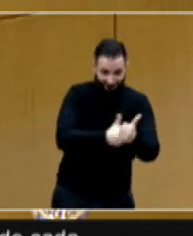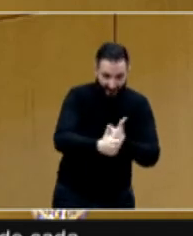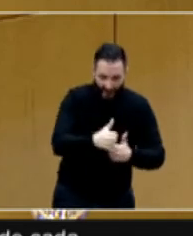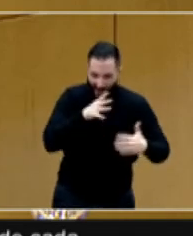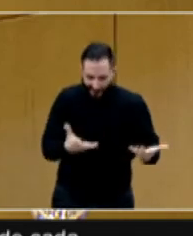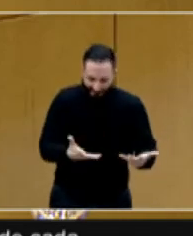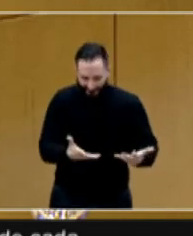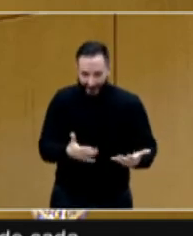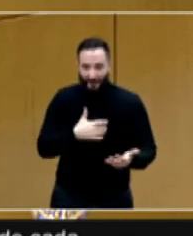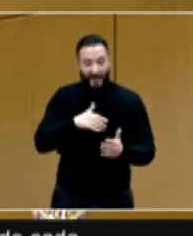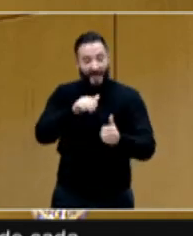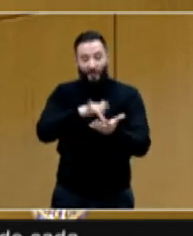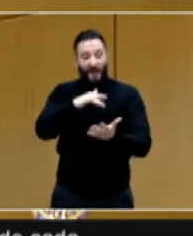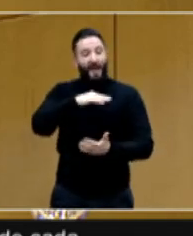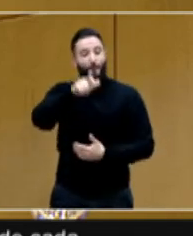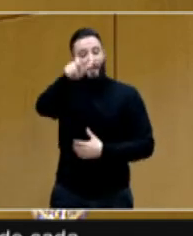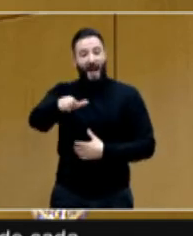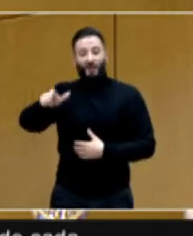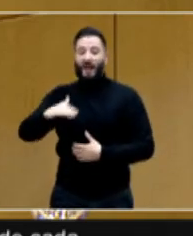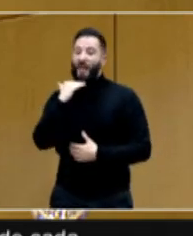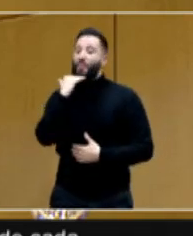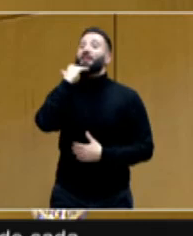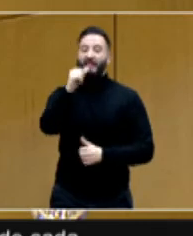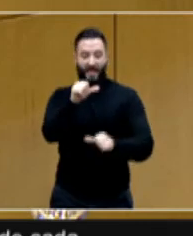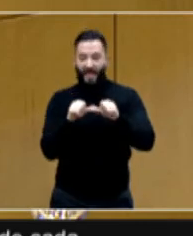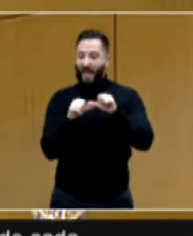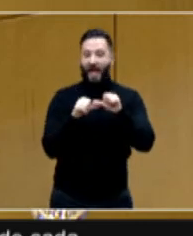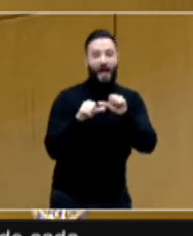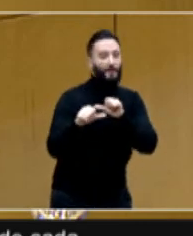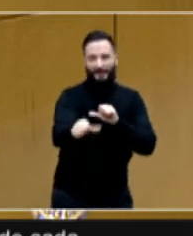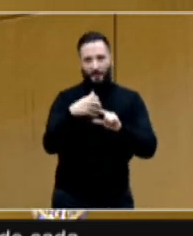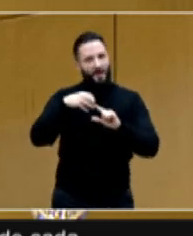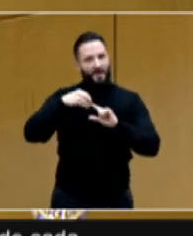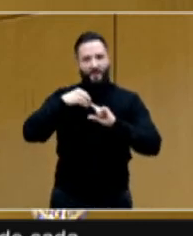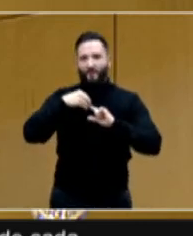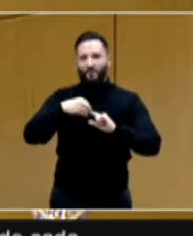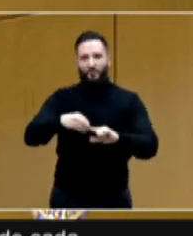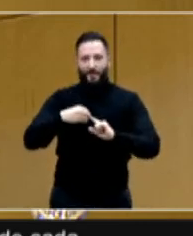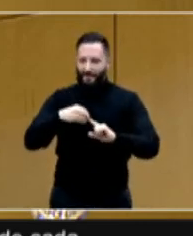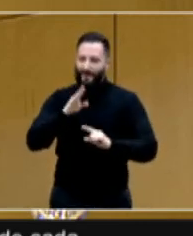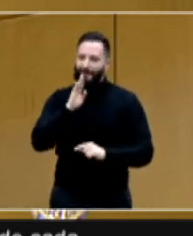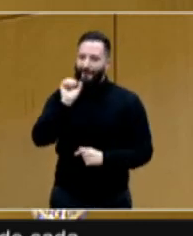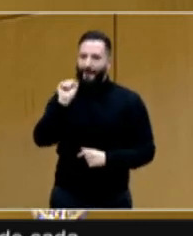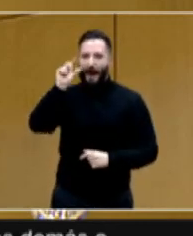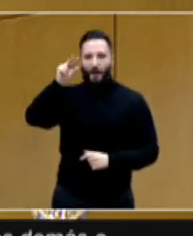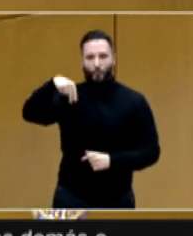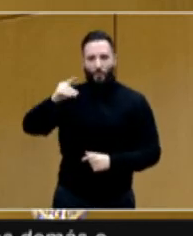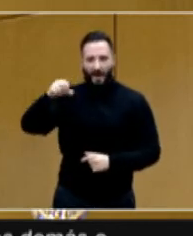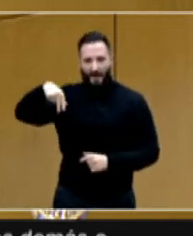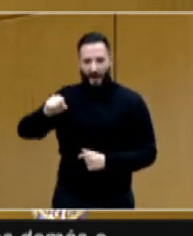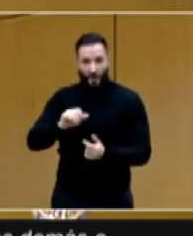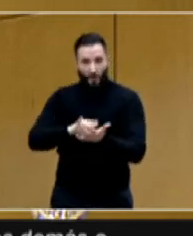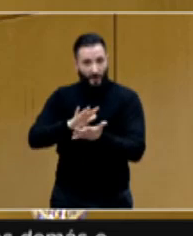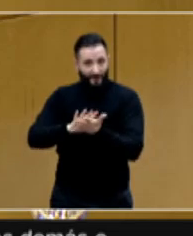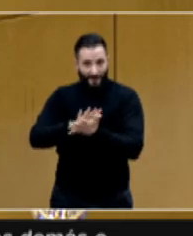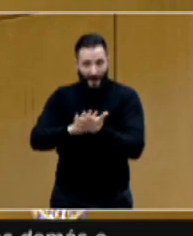de la dignidad de la persona que es algo absolutamente sustancial lo que comentaba María Pino lo hemos lo hemos